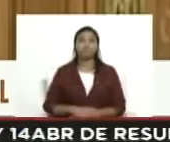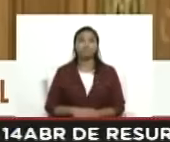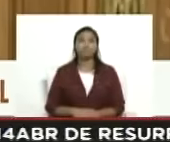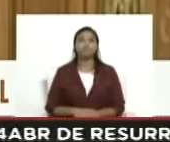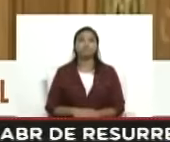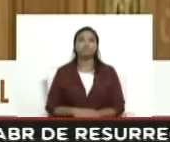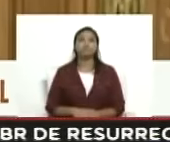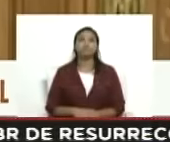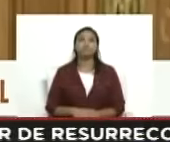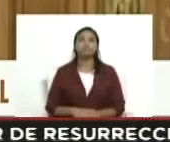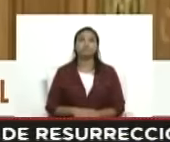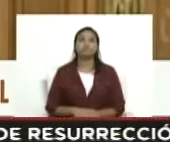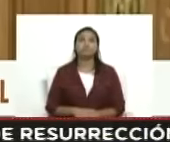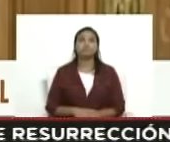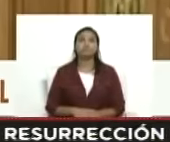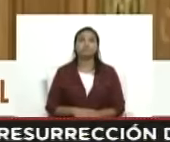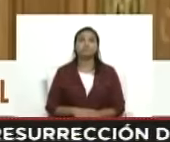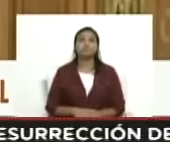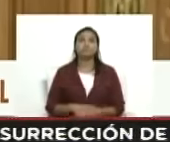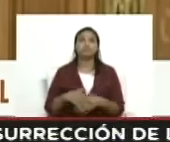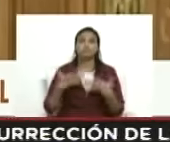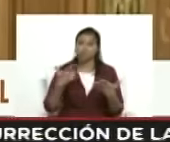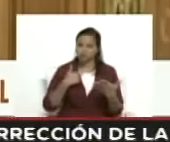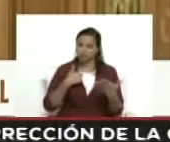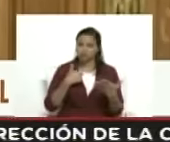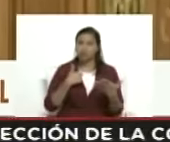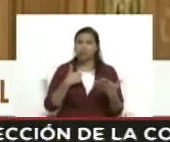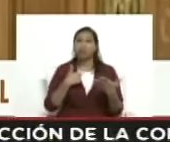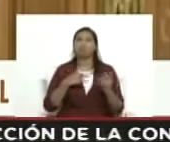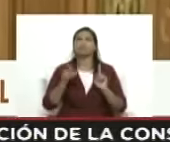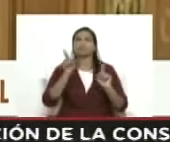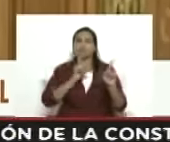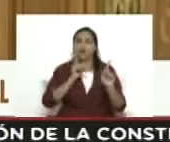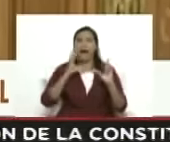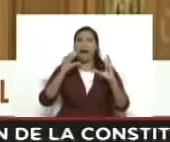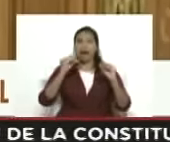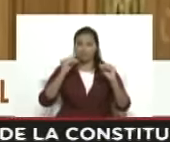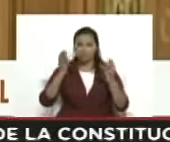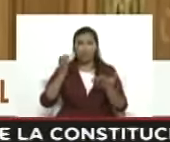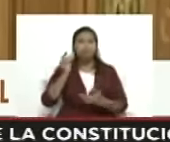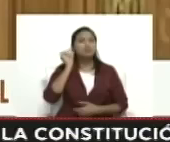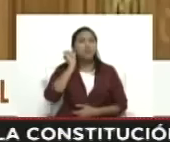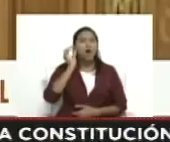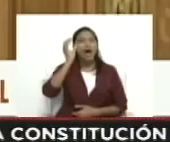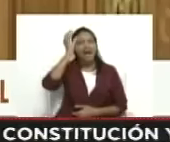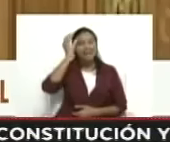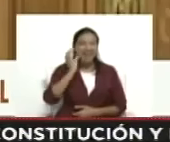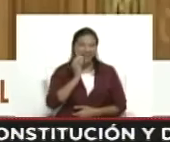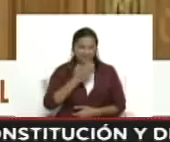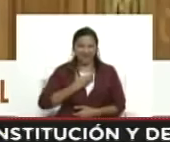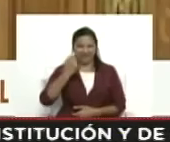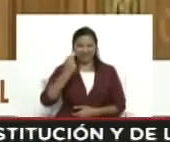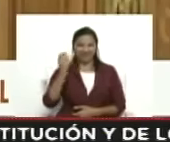Y hablo con Carmen, que era Carmen Meléndez, nuestra hermana Carmen Meléndez, alcaldesa de Caracas,